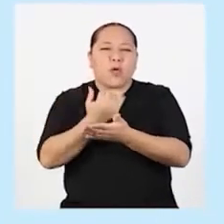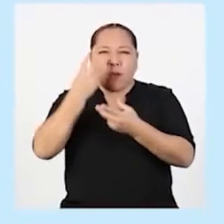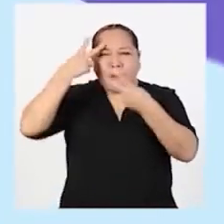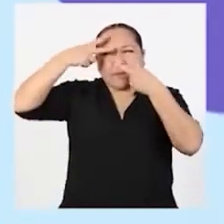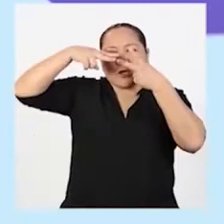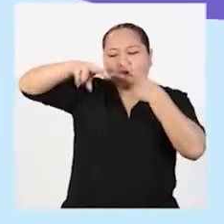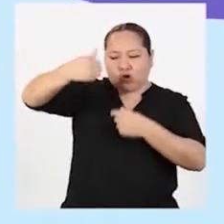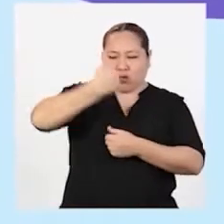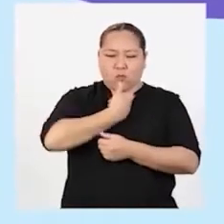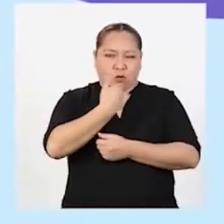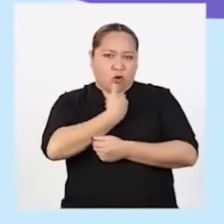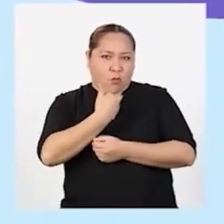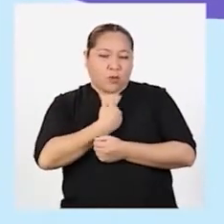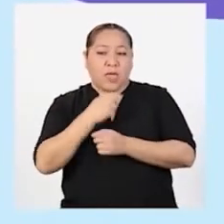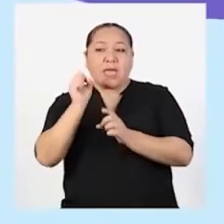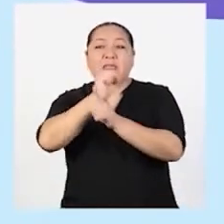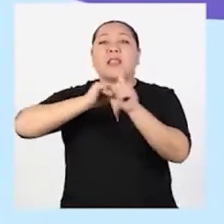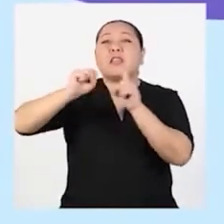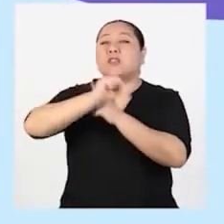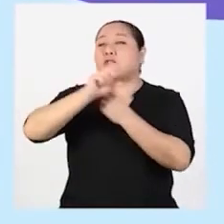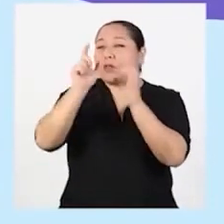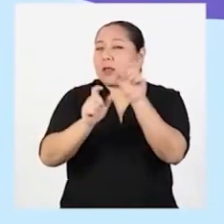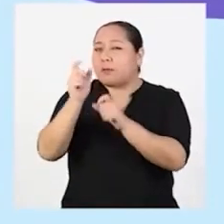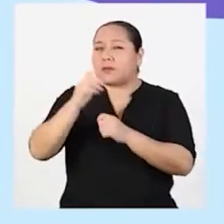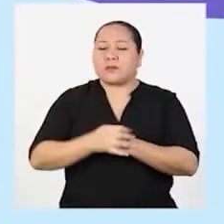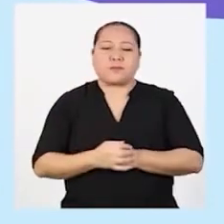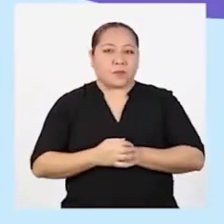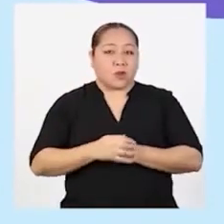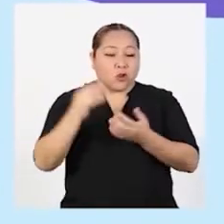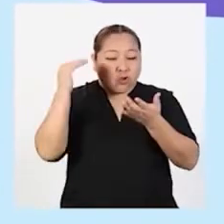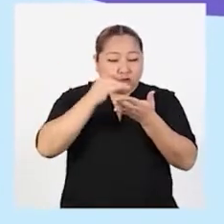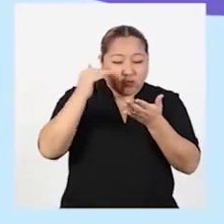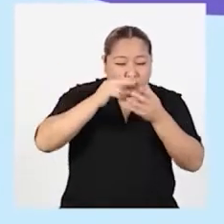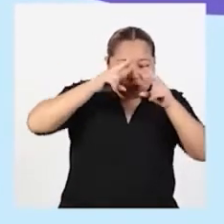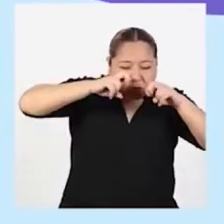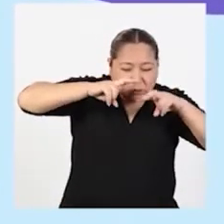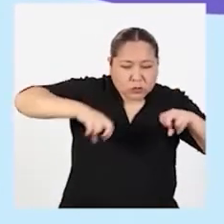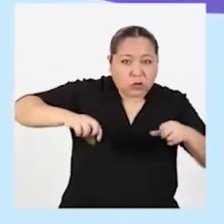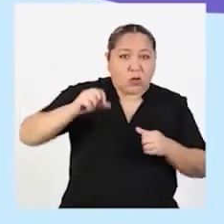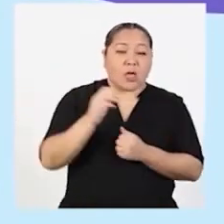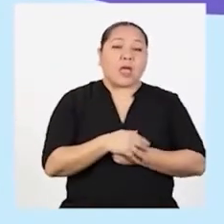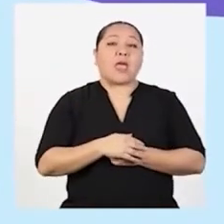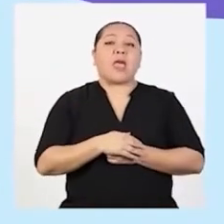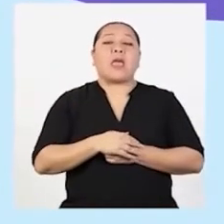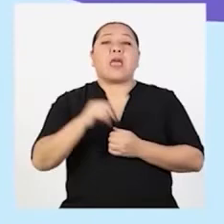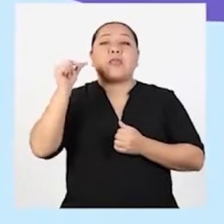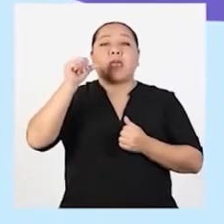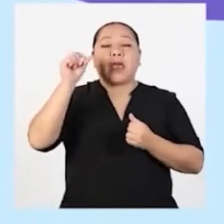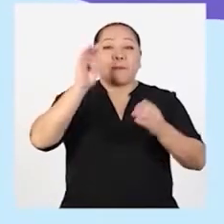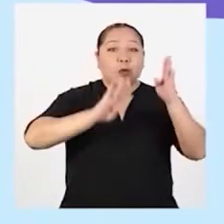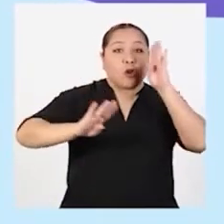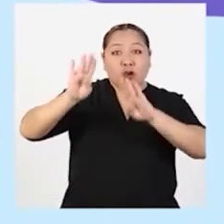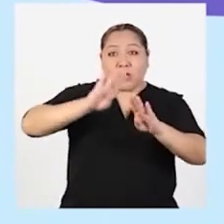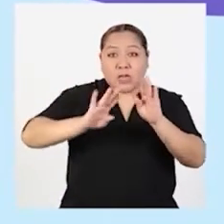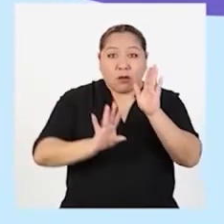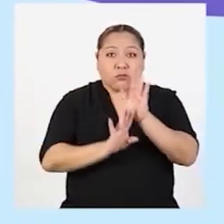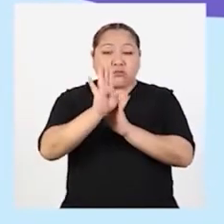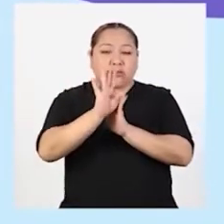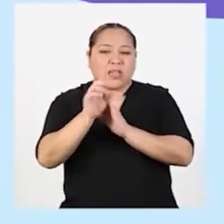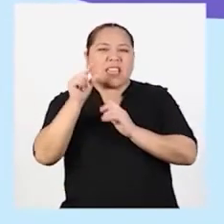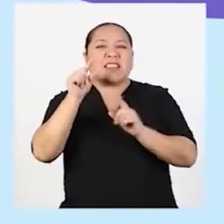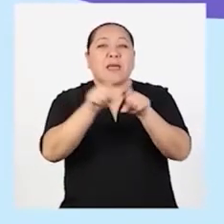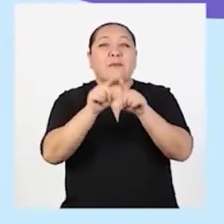especie. ¿Cómo han contribuido al ser humano los estudios de la genética de poblaciones y la